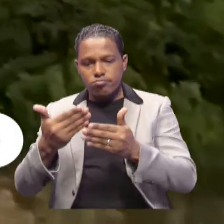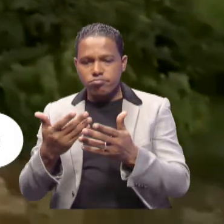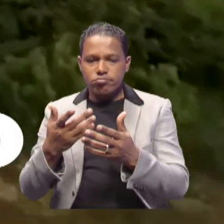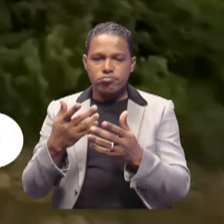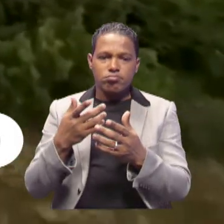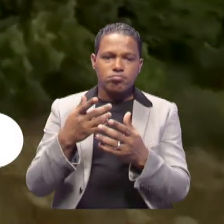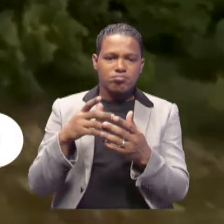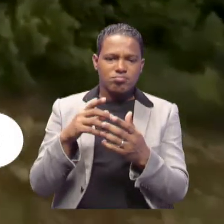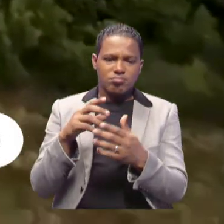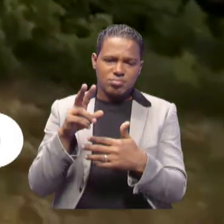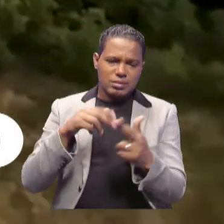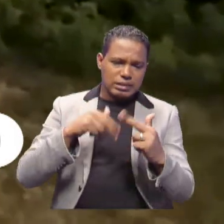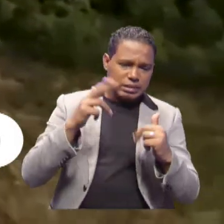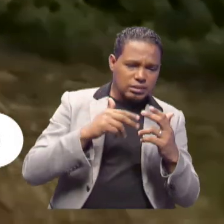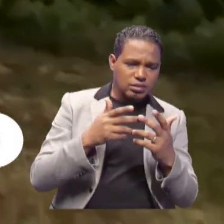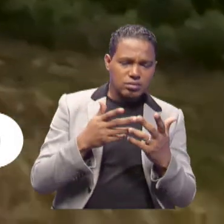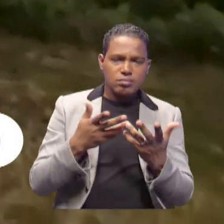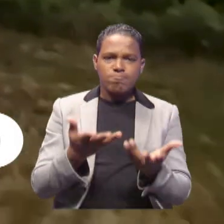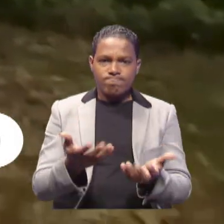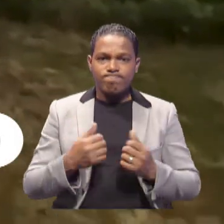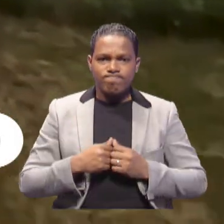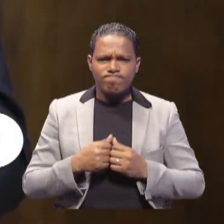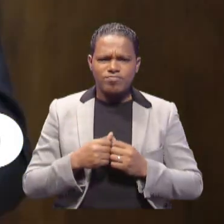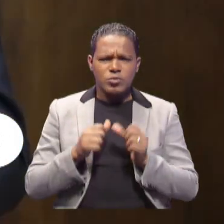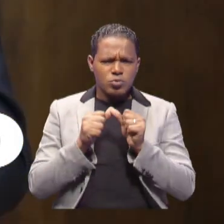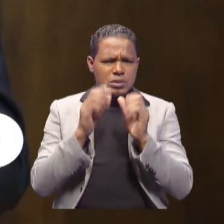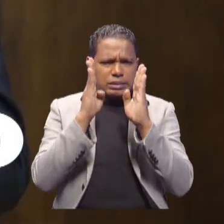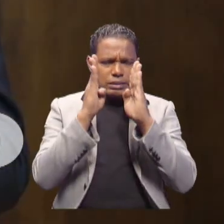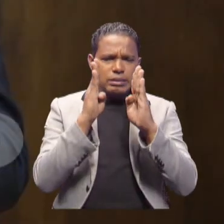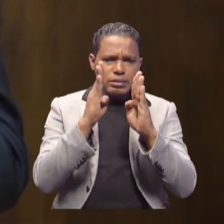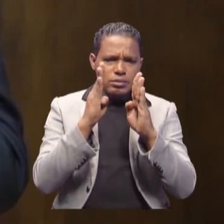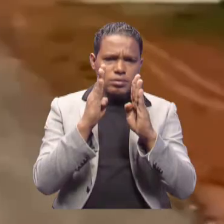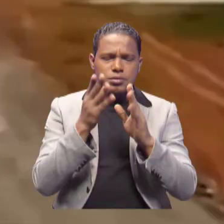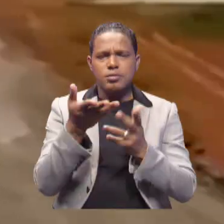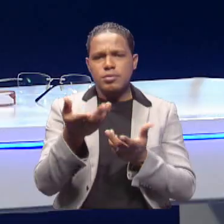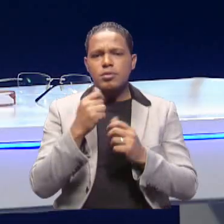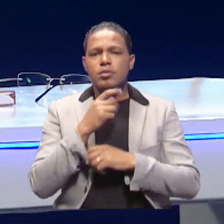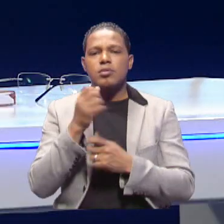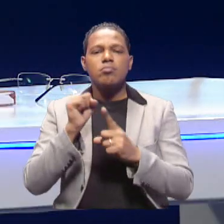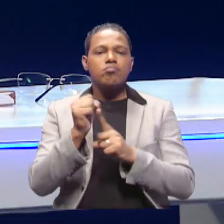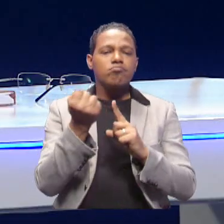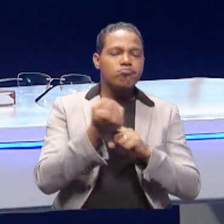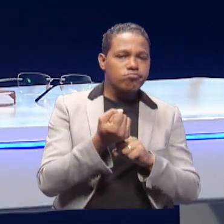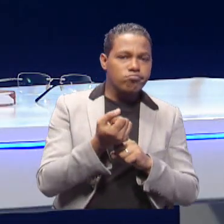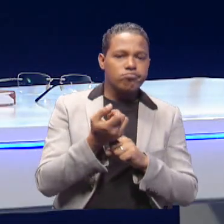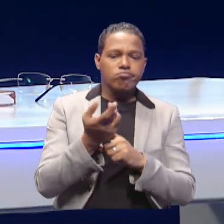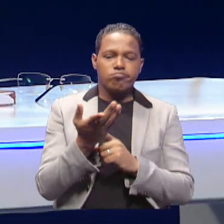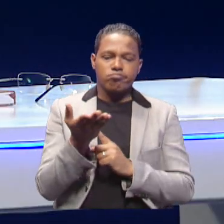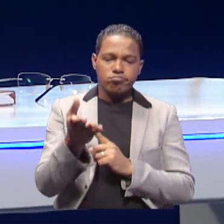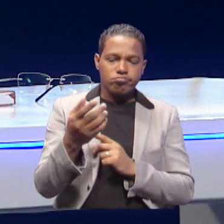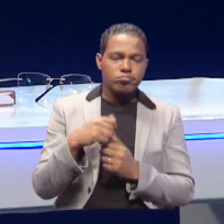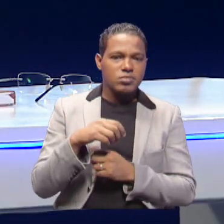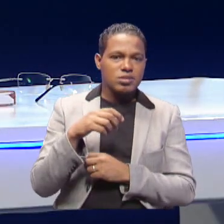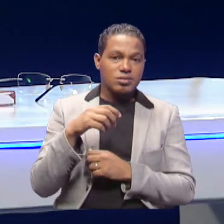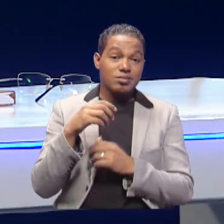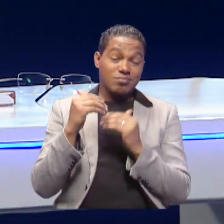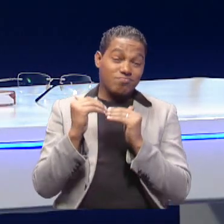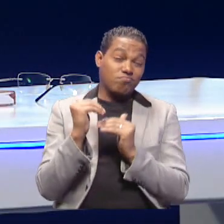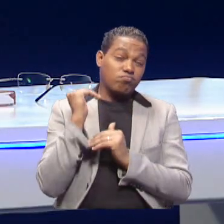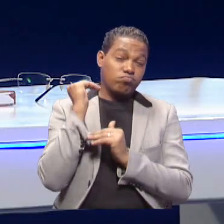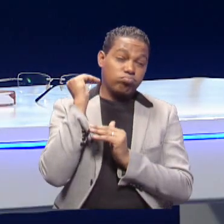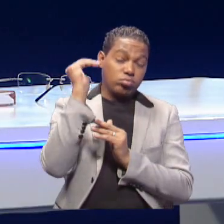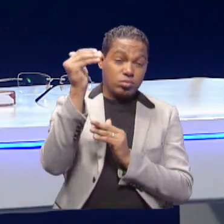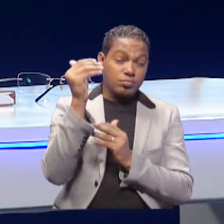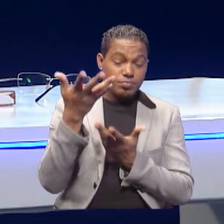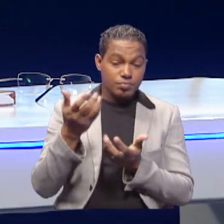por corrupción. Así que bueno, estaremos muy al pendiente con esta situación de marca mayor